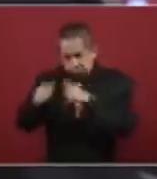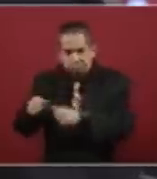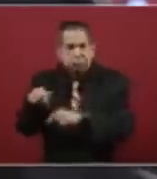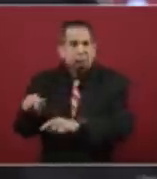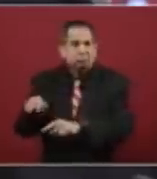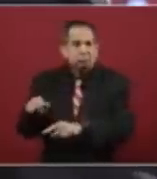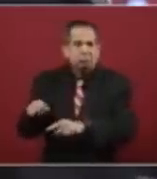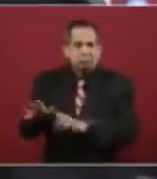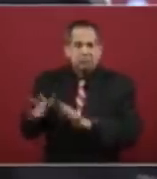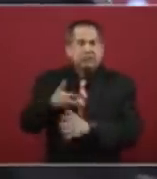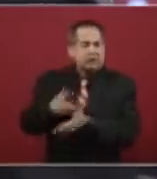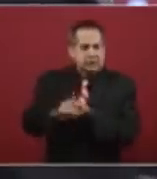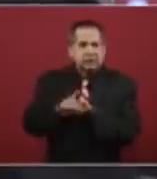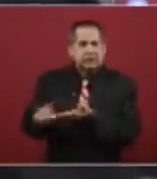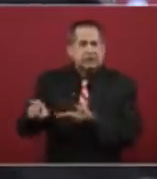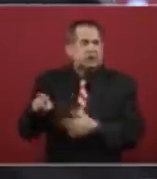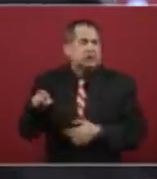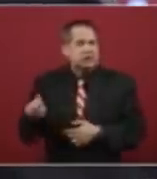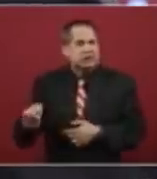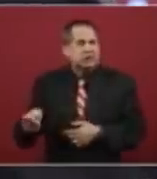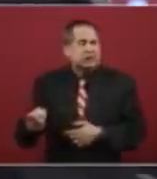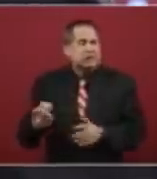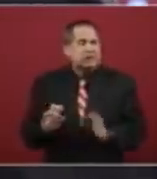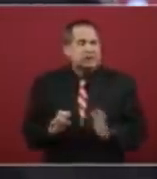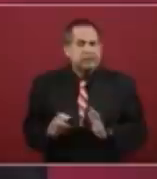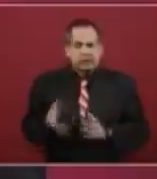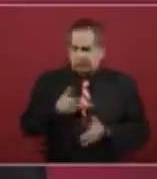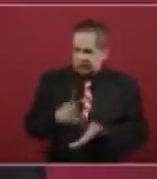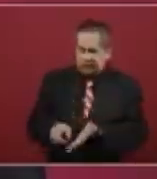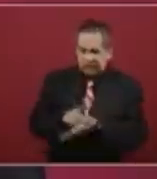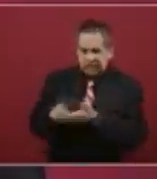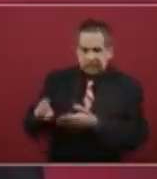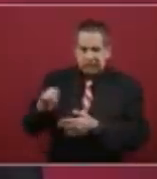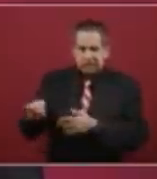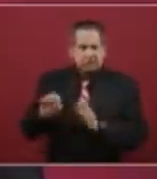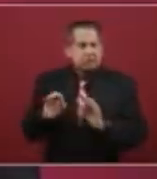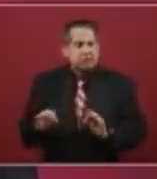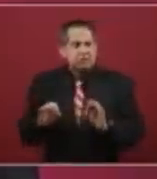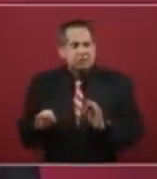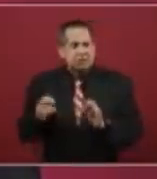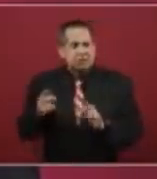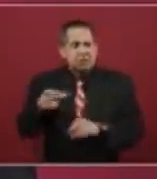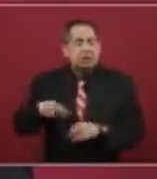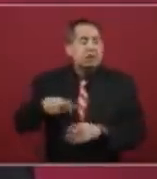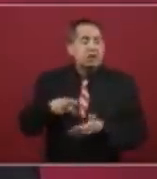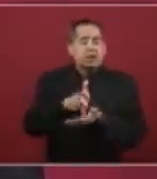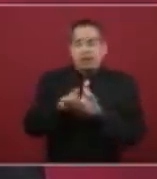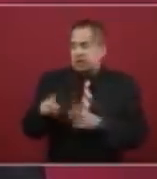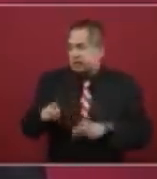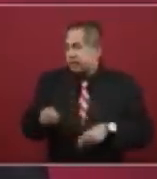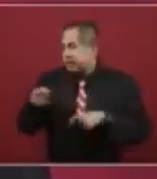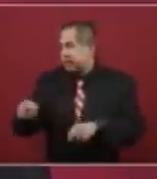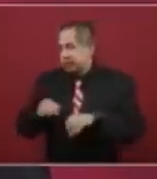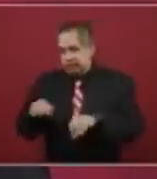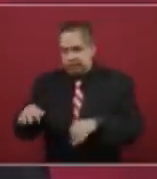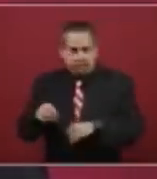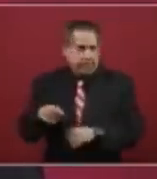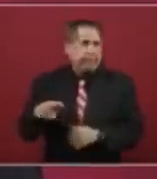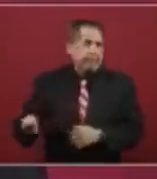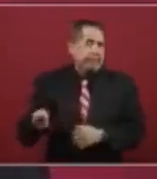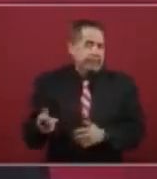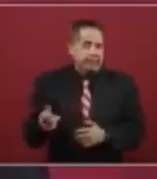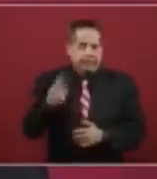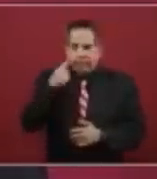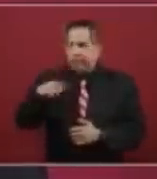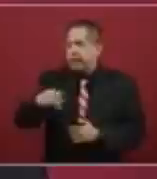que es un derecho que tienen, el derecho al trabajo y a